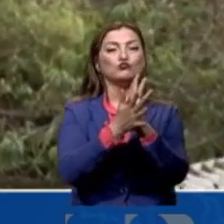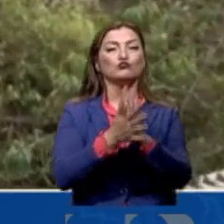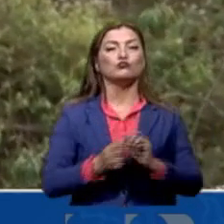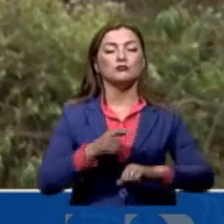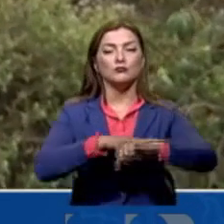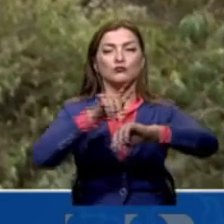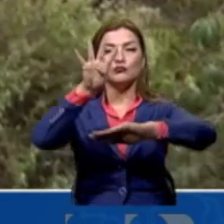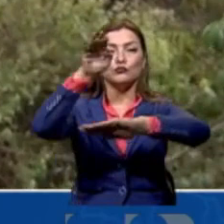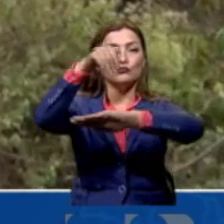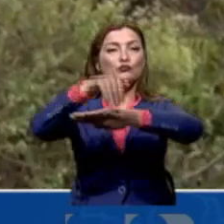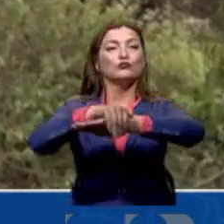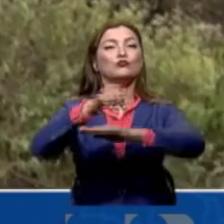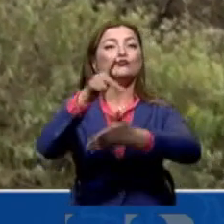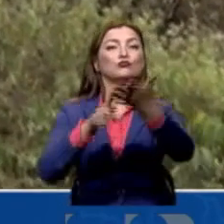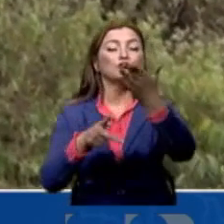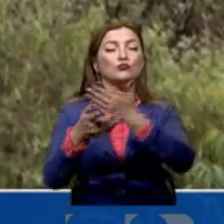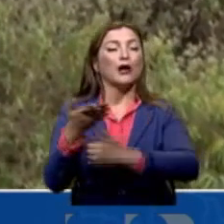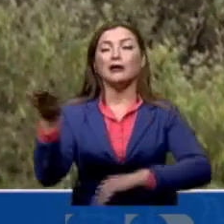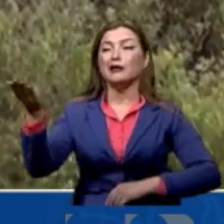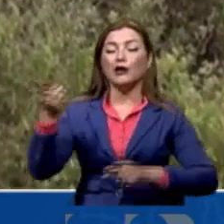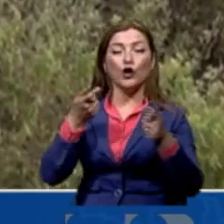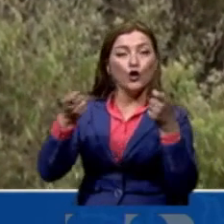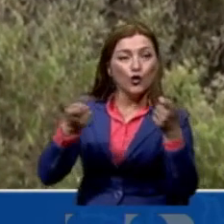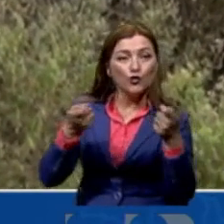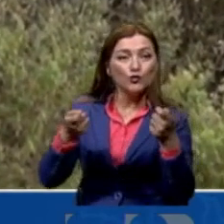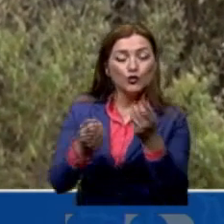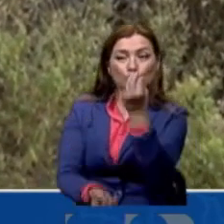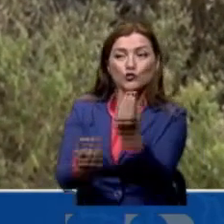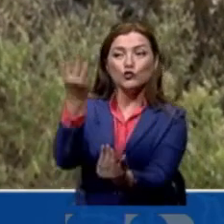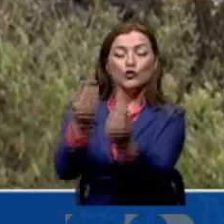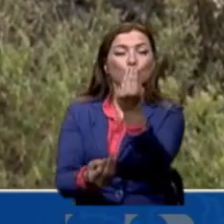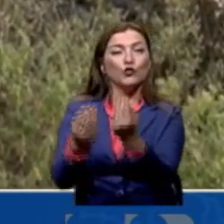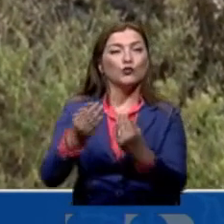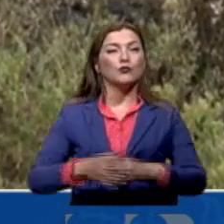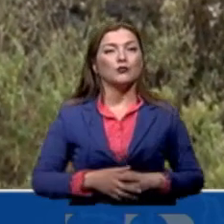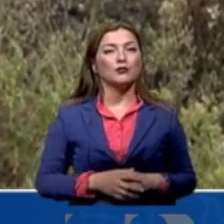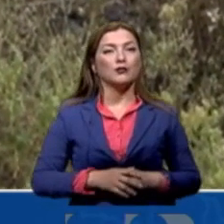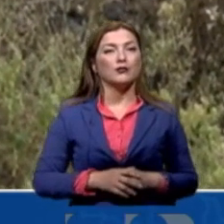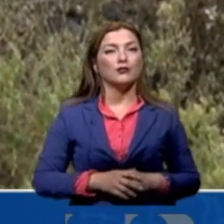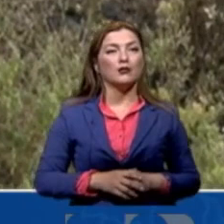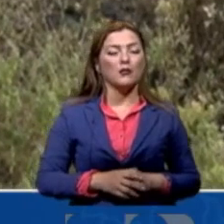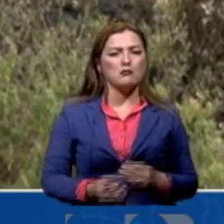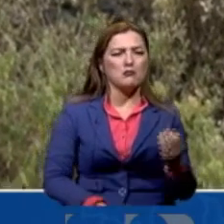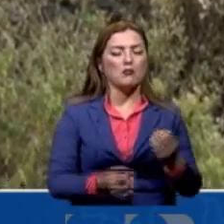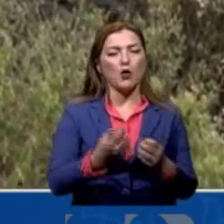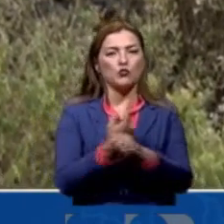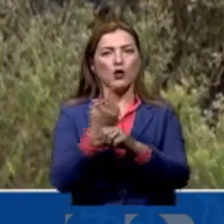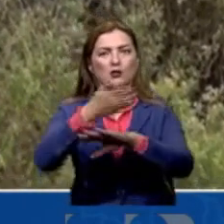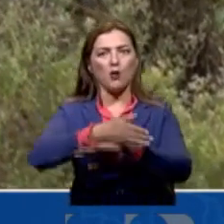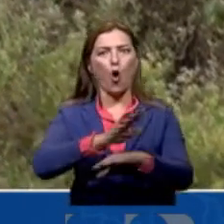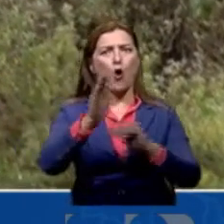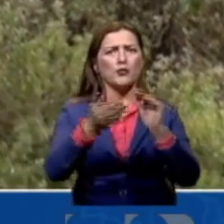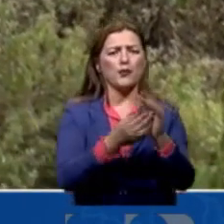las 4 de la tarde estaba de alguna manera controlado este incendio, pero luego se volvió a reactivar una hora después, pero igual no pasó a